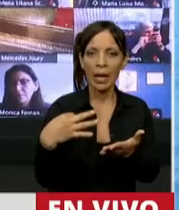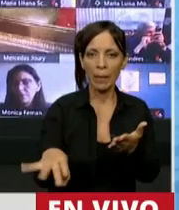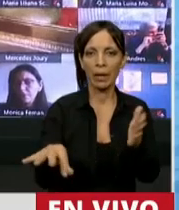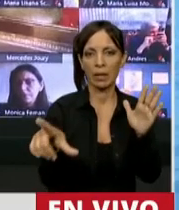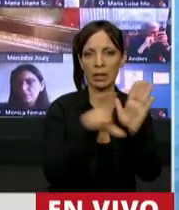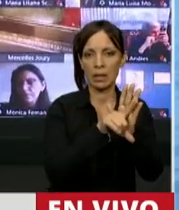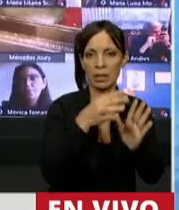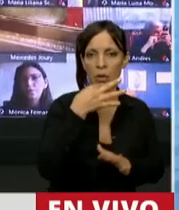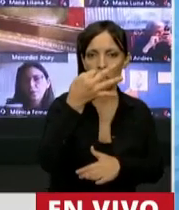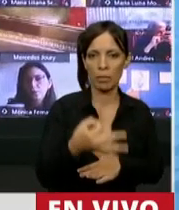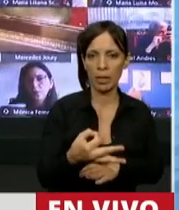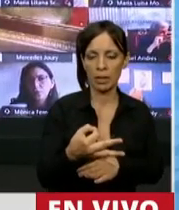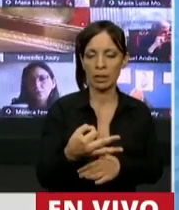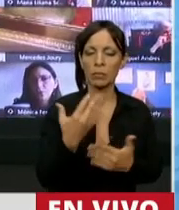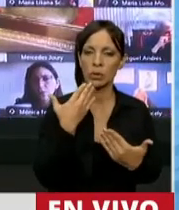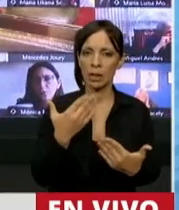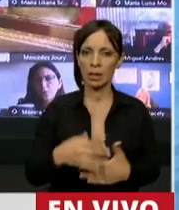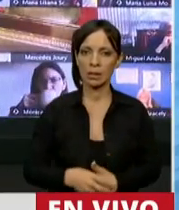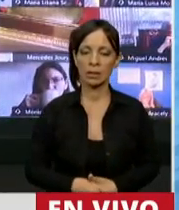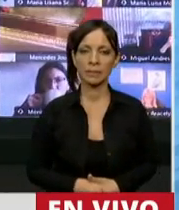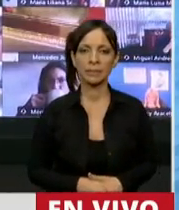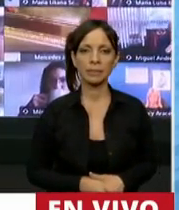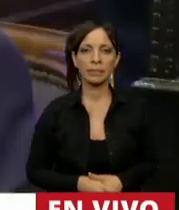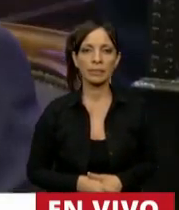hacerla cumplir. Gracias, señor presidente.